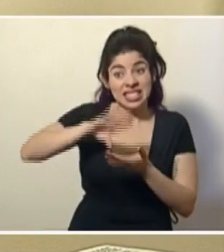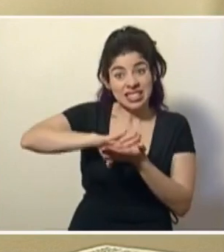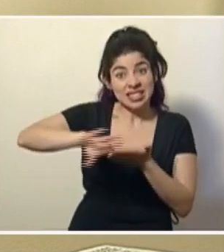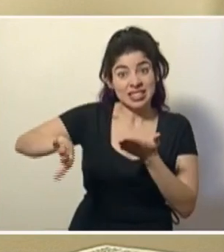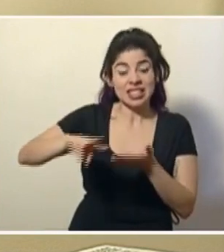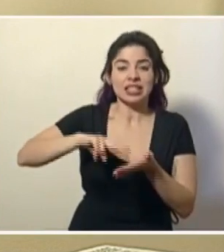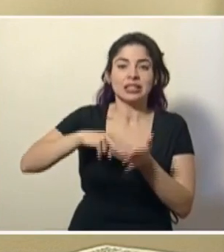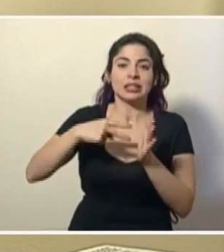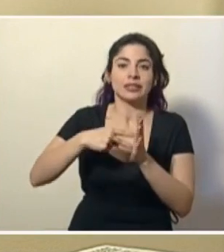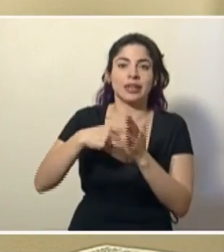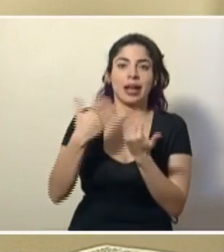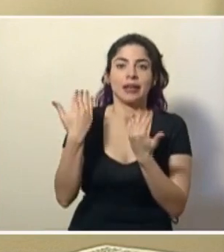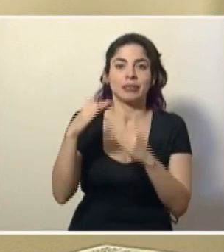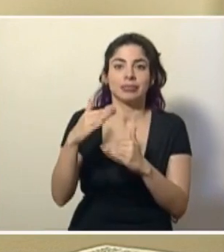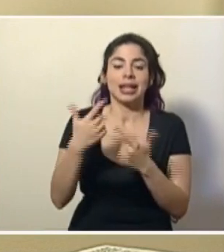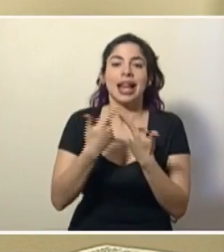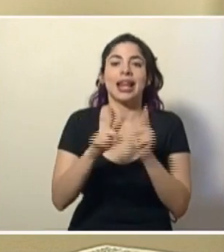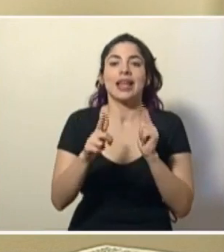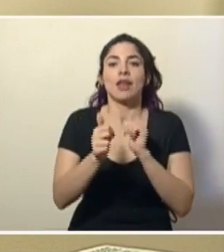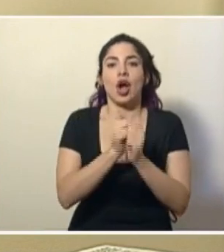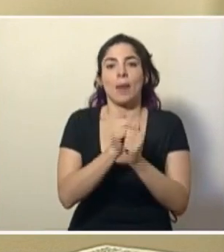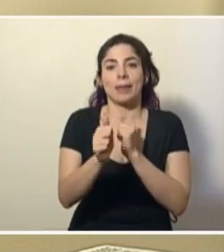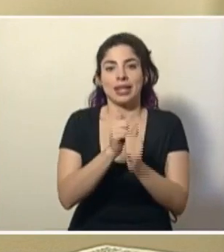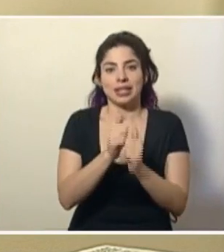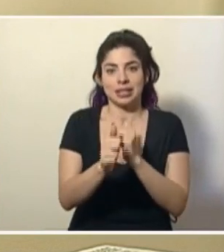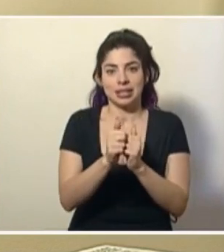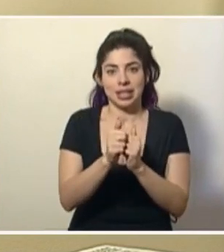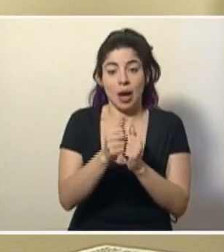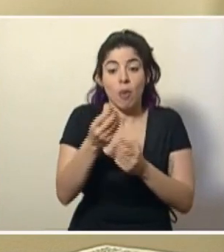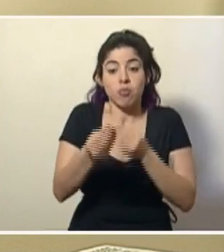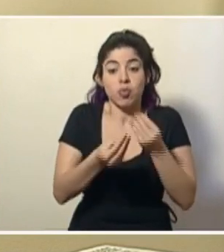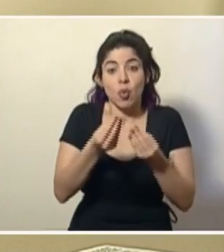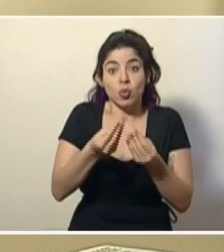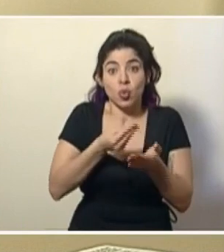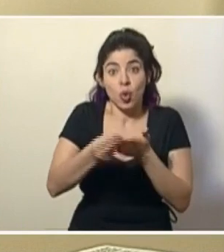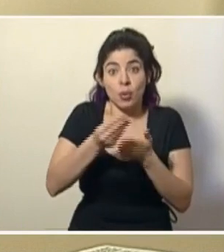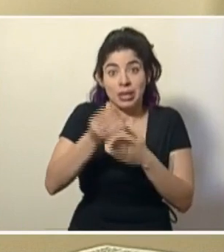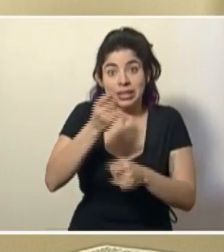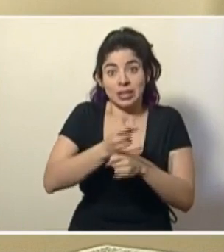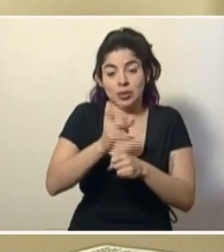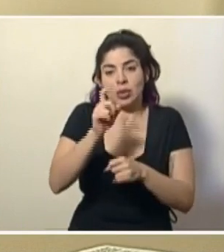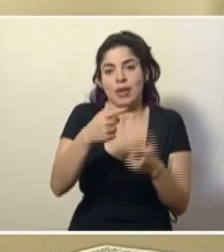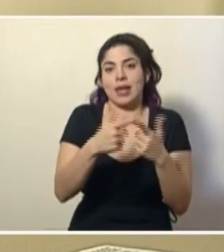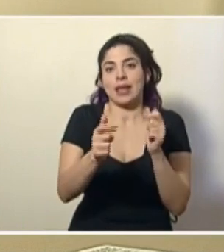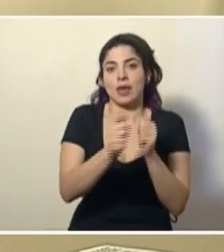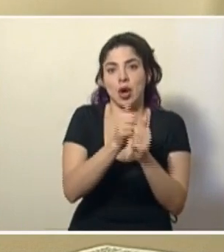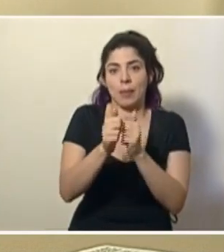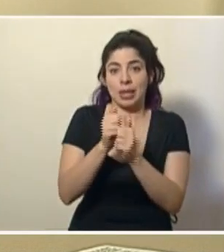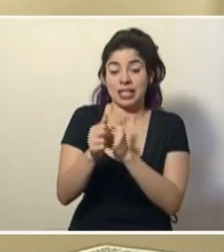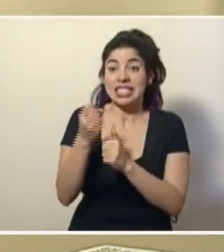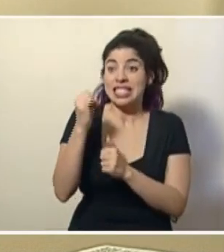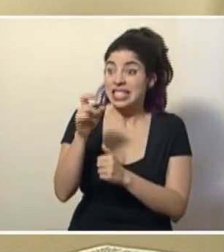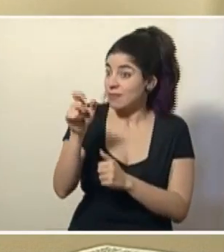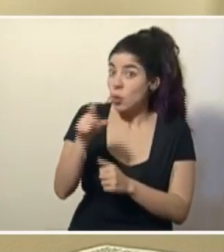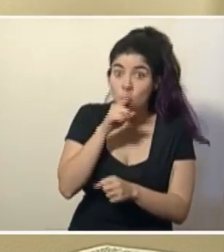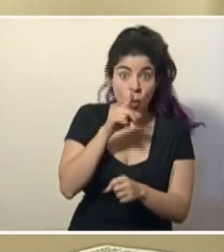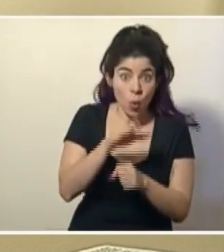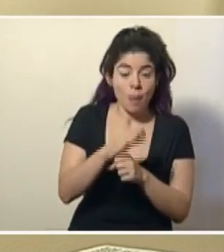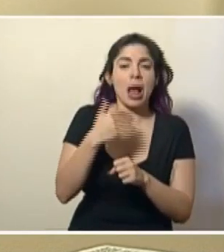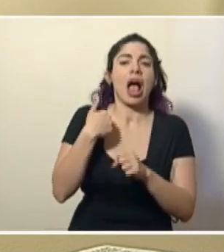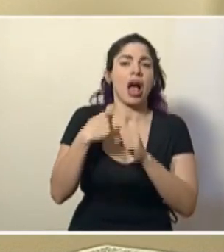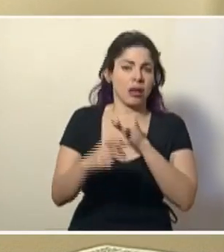sería una limitación a la libre competencia en los productos que compra la institución. Ahora, si no cumple, hay